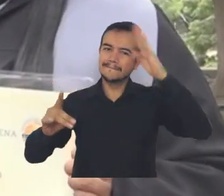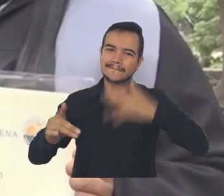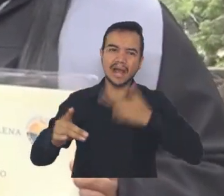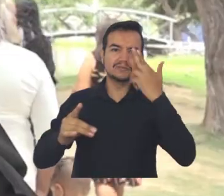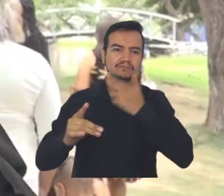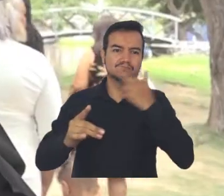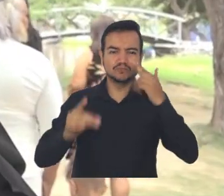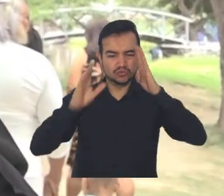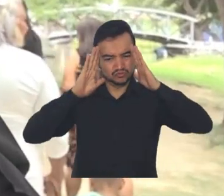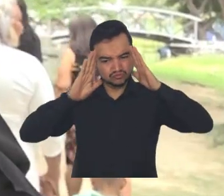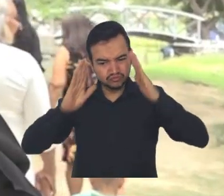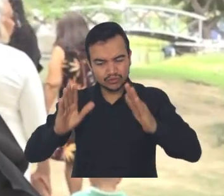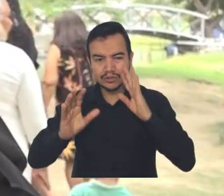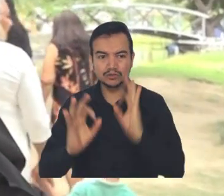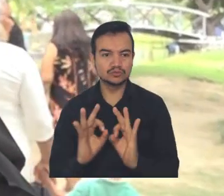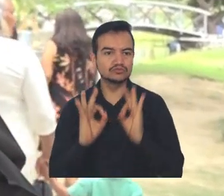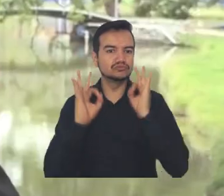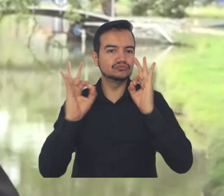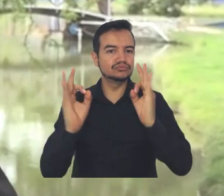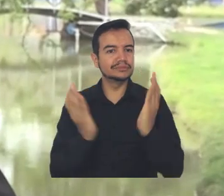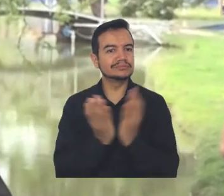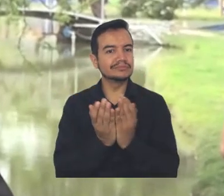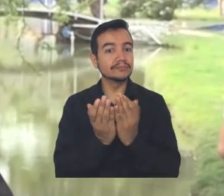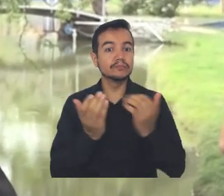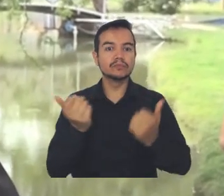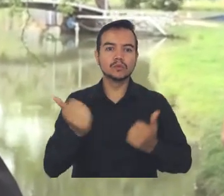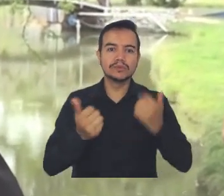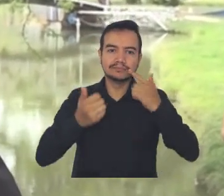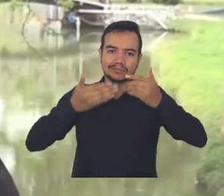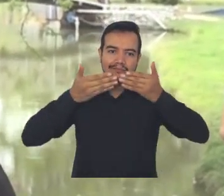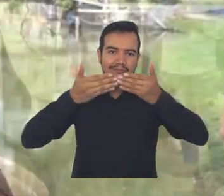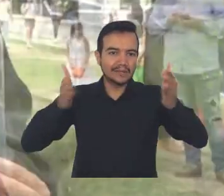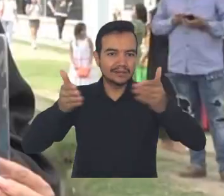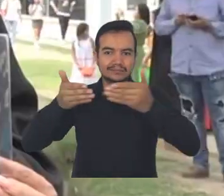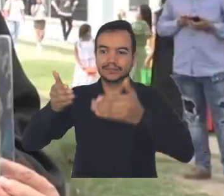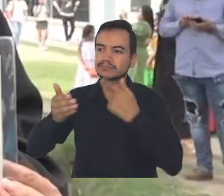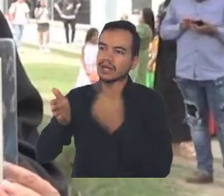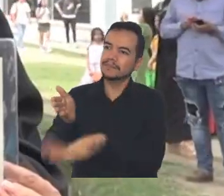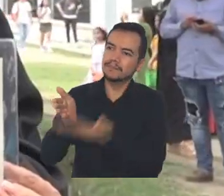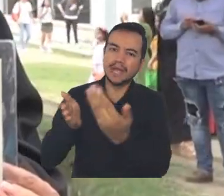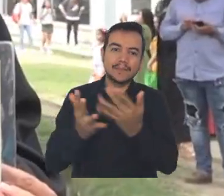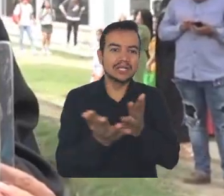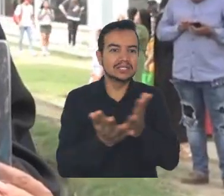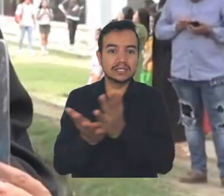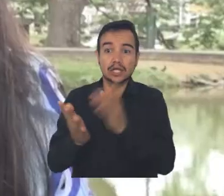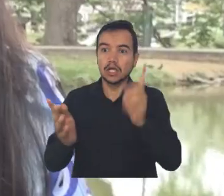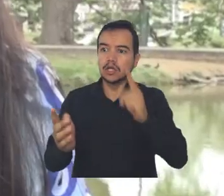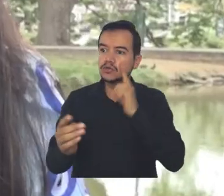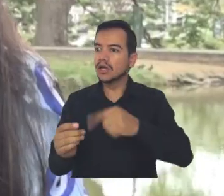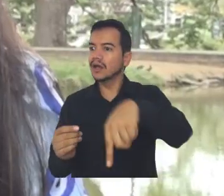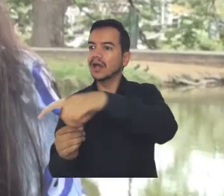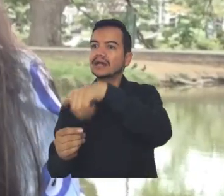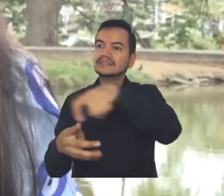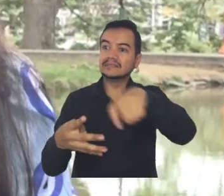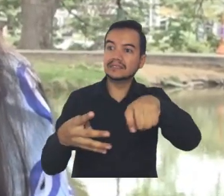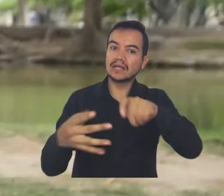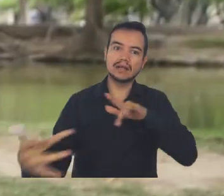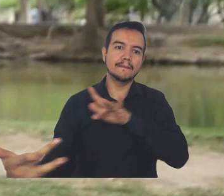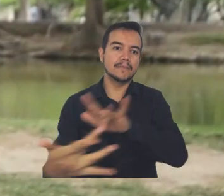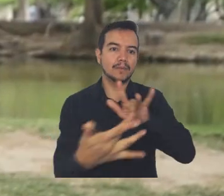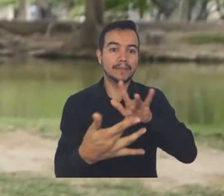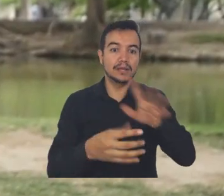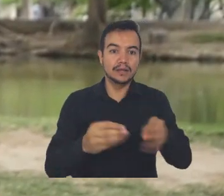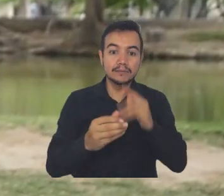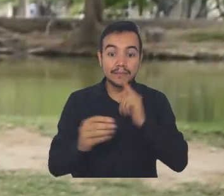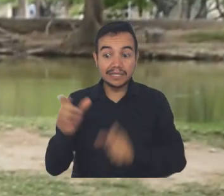está comprometida con una formación académica de calidad, ofertando programas que respondan a las demandas del territorio. Además, propende